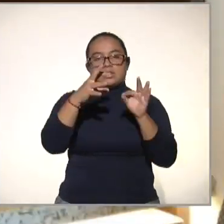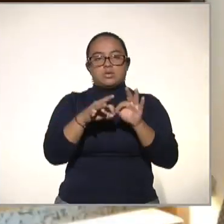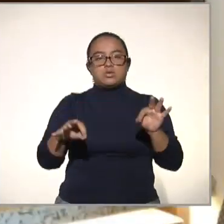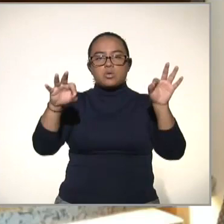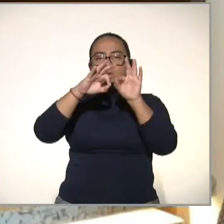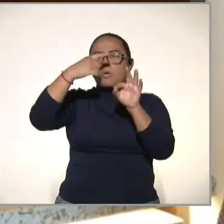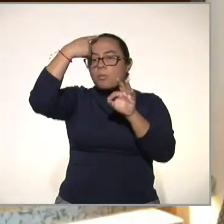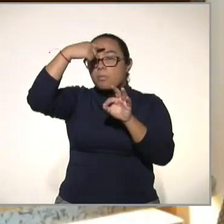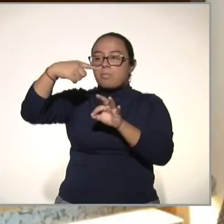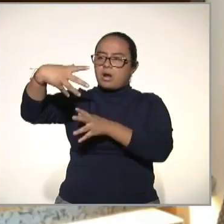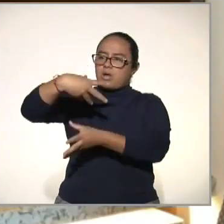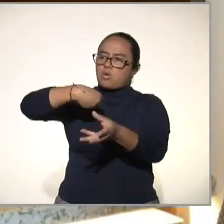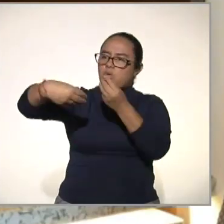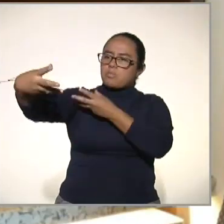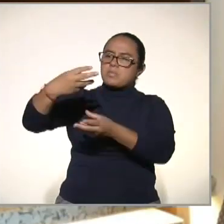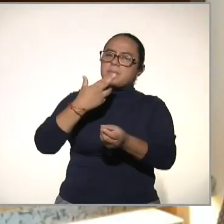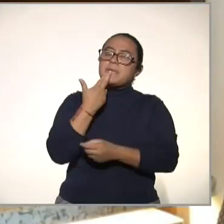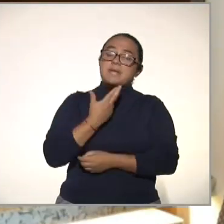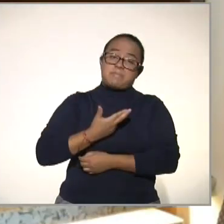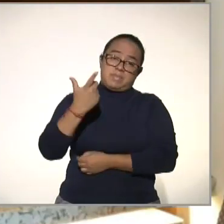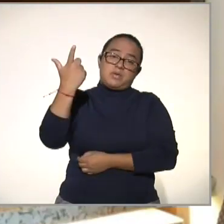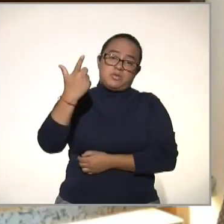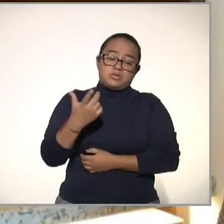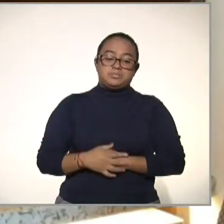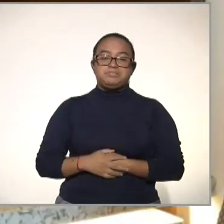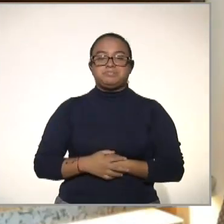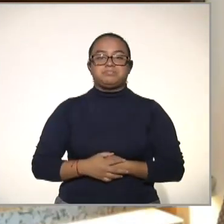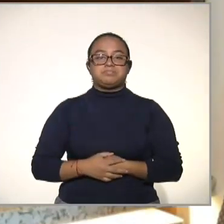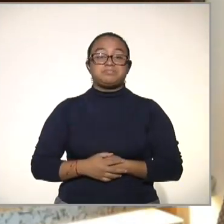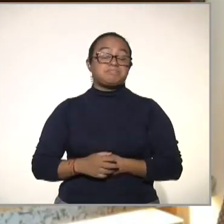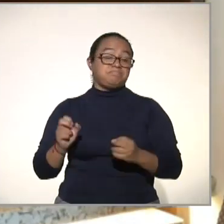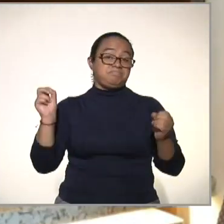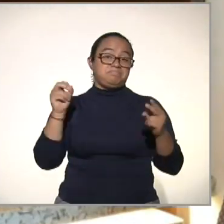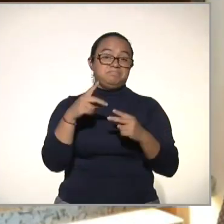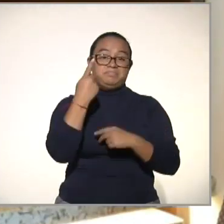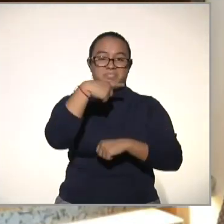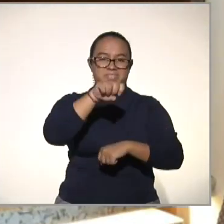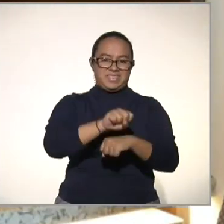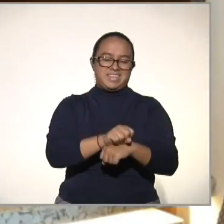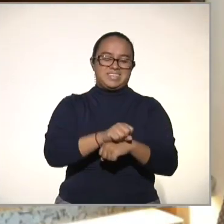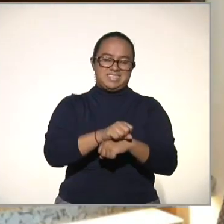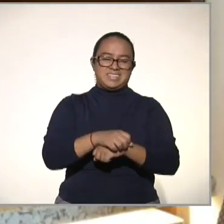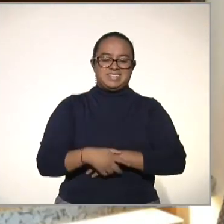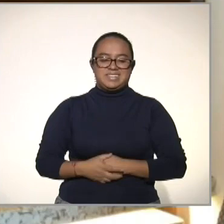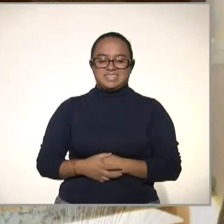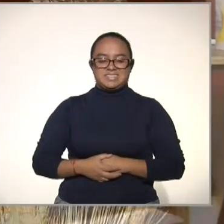la convivencia entre las personas. Te espero la próxima semana.